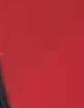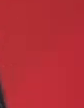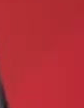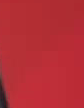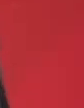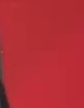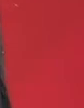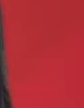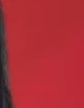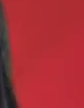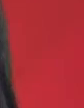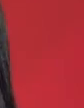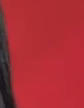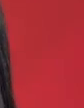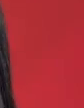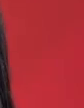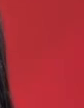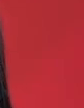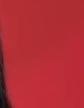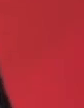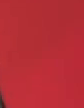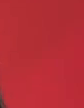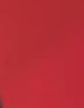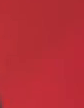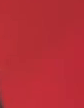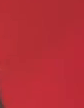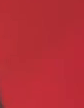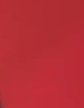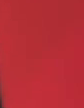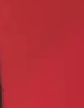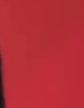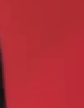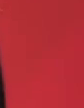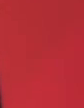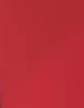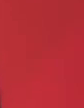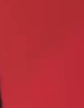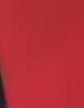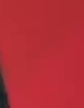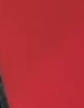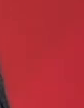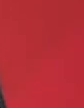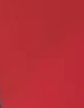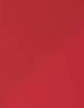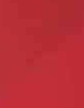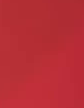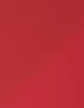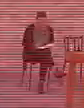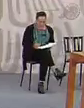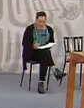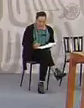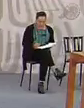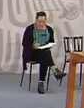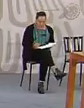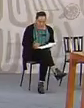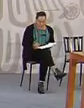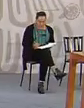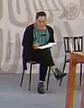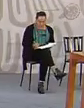más adelante veremos con números precisos en que fundamentamos esta opinión.